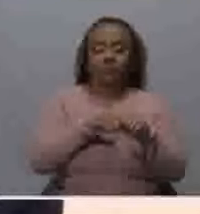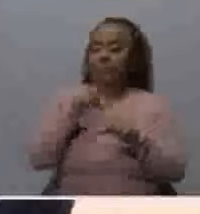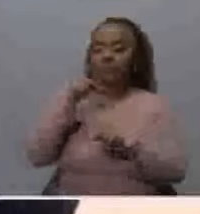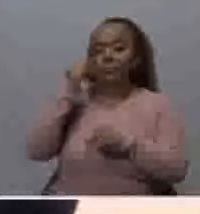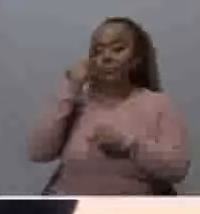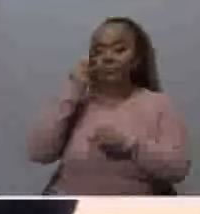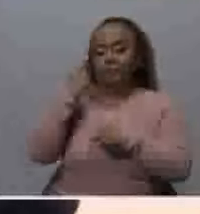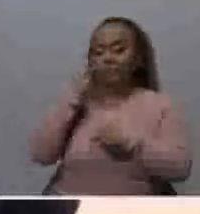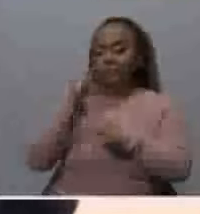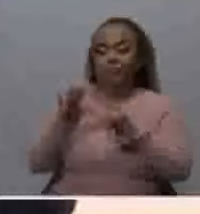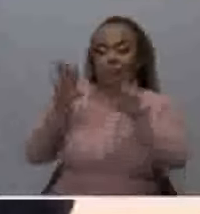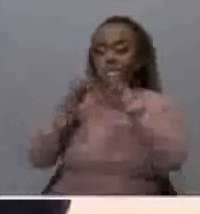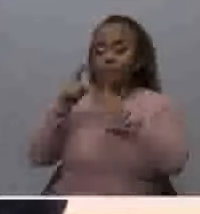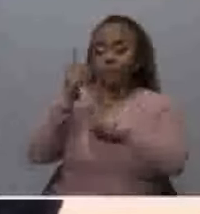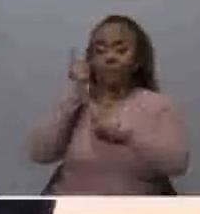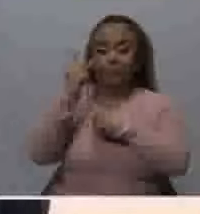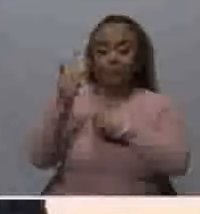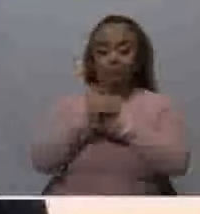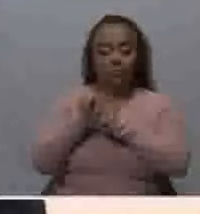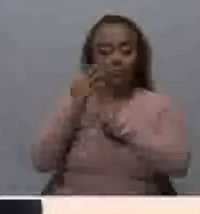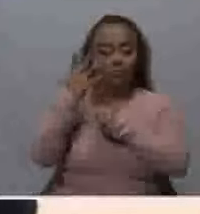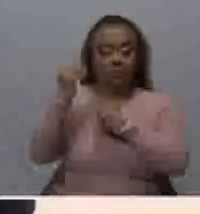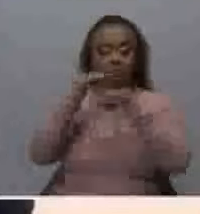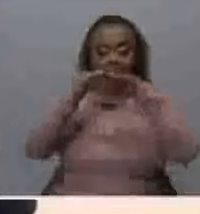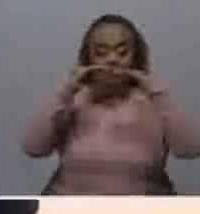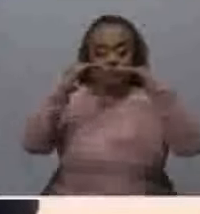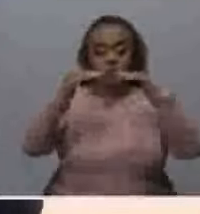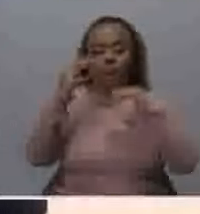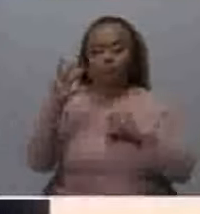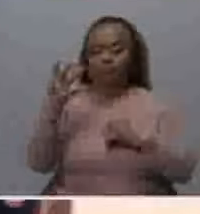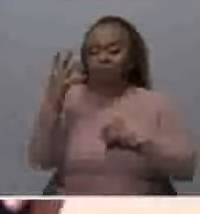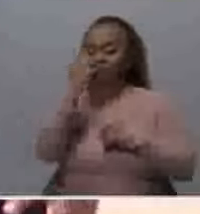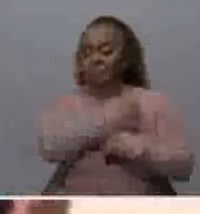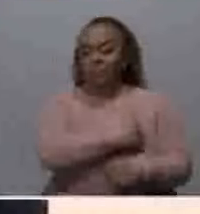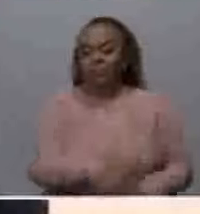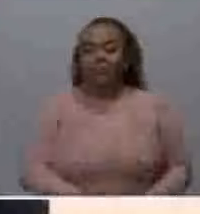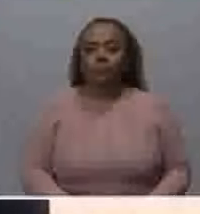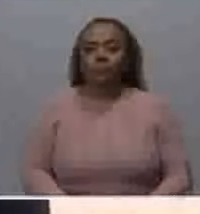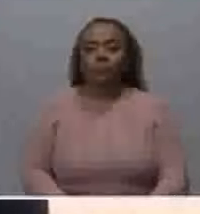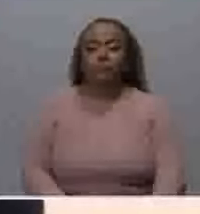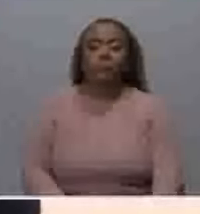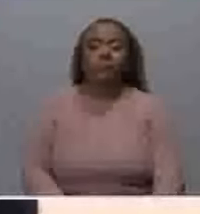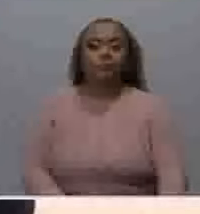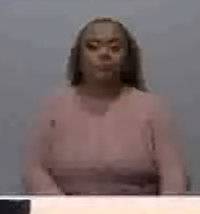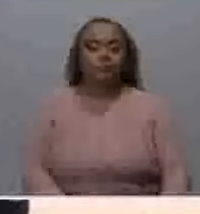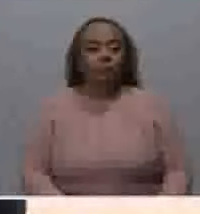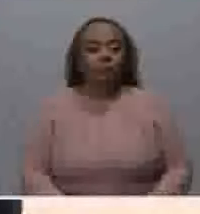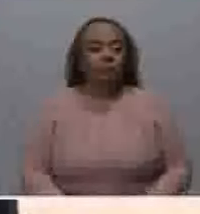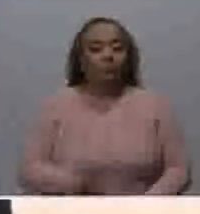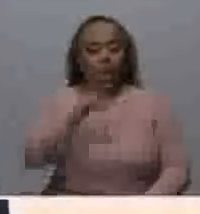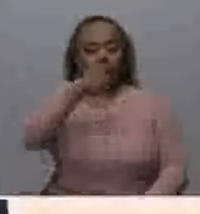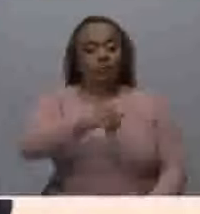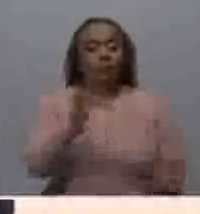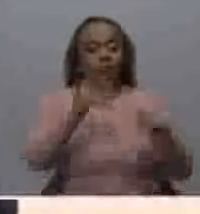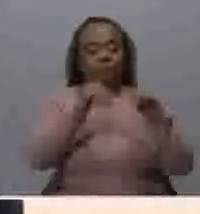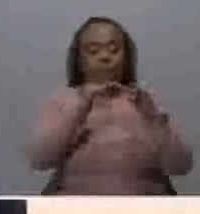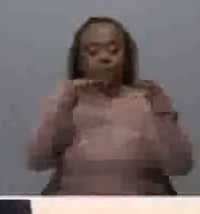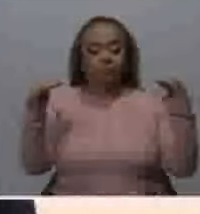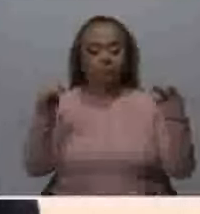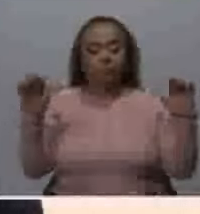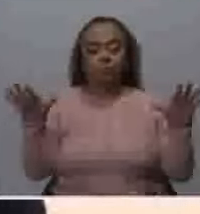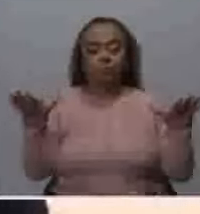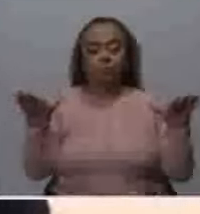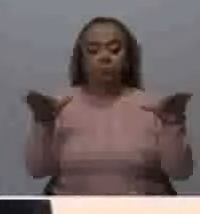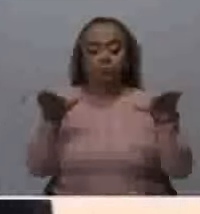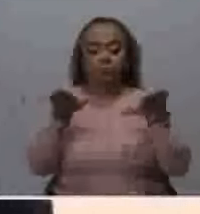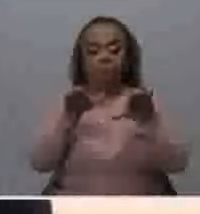no usted, parece un usted estadio. Lo ve por fuera, ese techo impresionante, o sea, usted... No sé, Cristian, que aquí platillo no hay, espacial gigante. Sí, que aquí no hay techo retráctil. Aquí lo